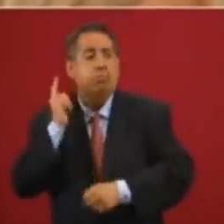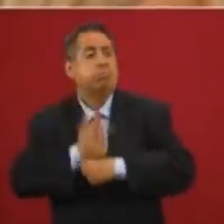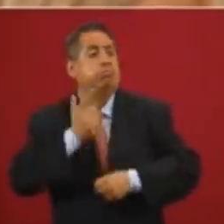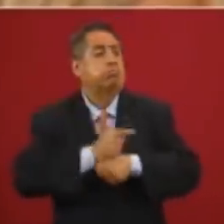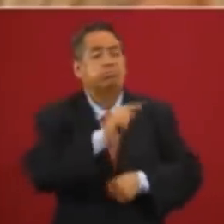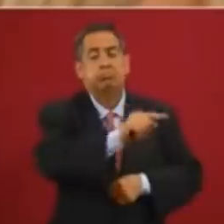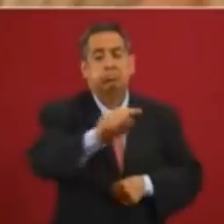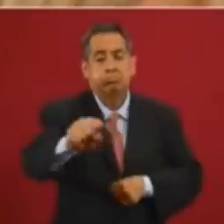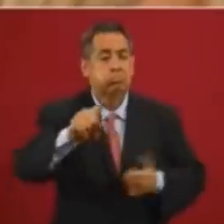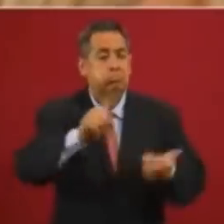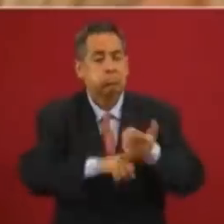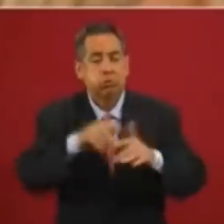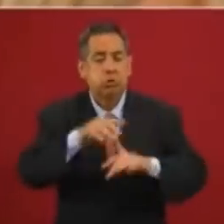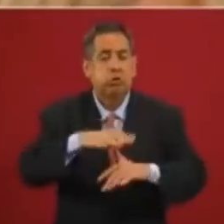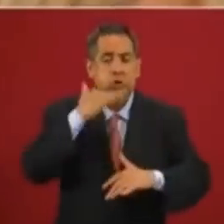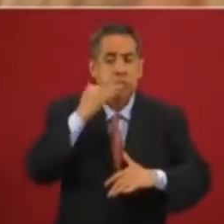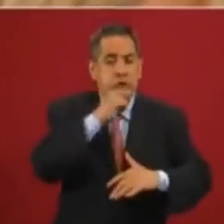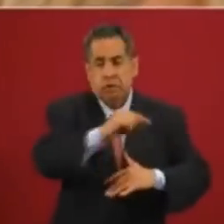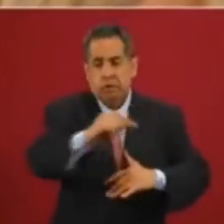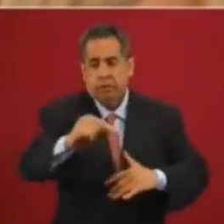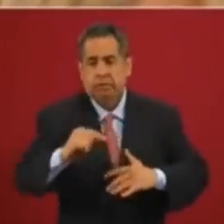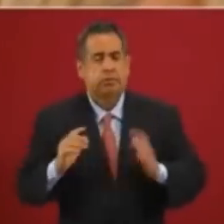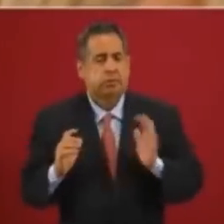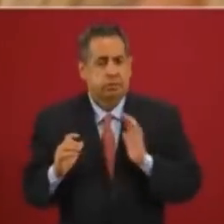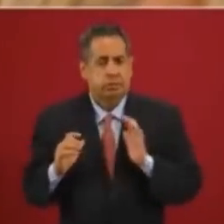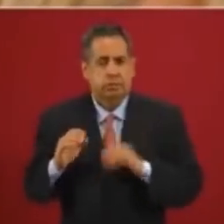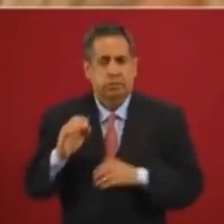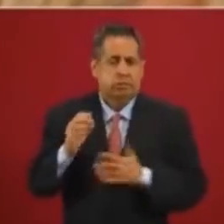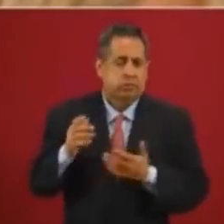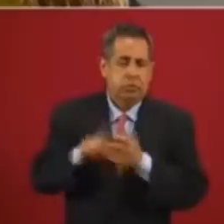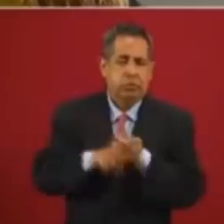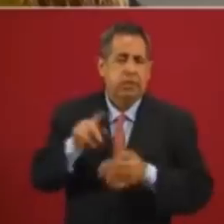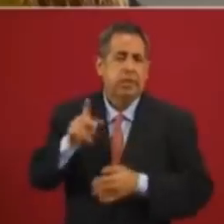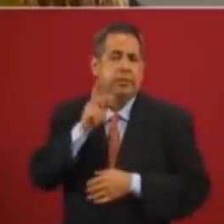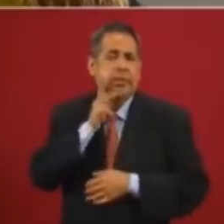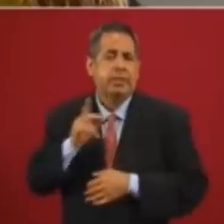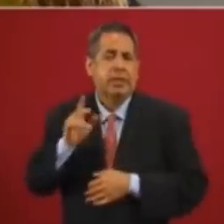involucradas en los casos de corrupción de Odebrecht?